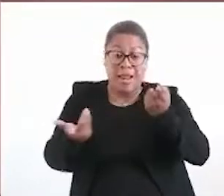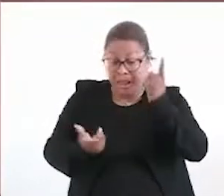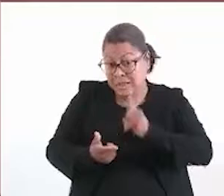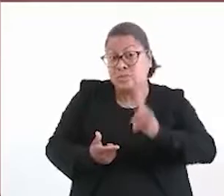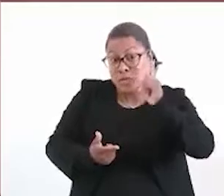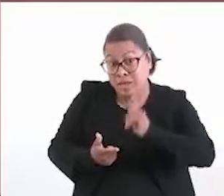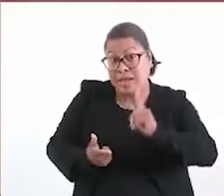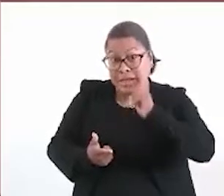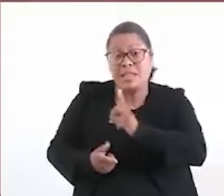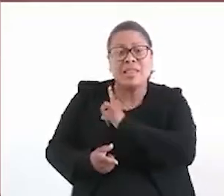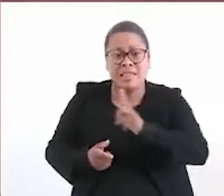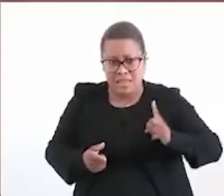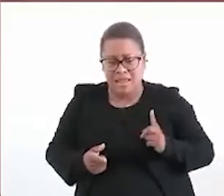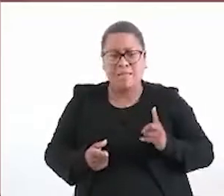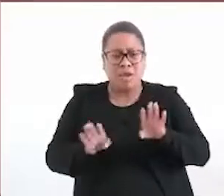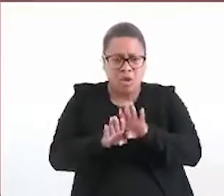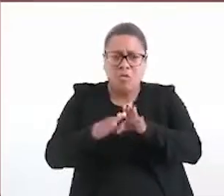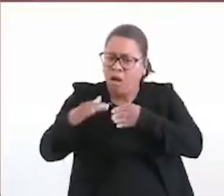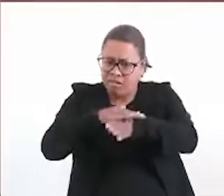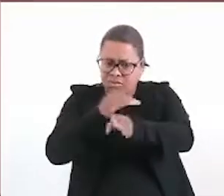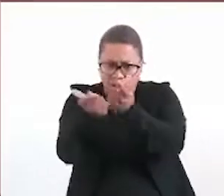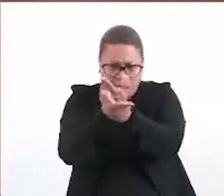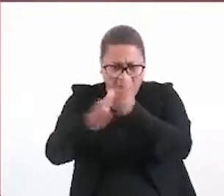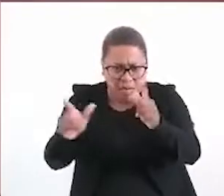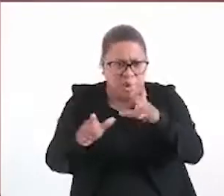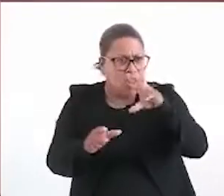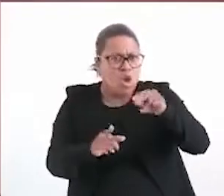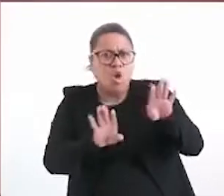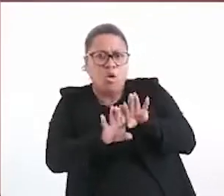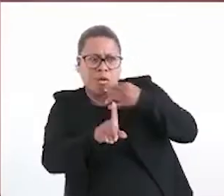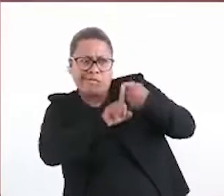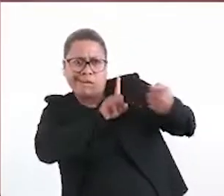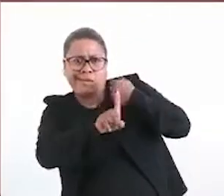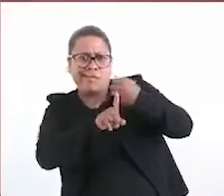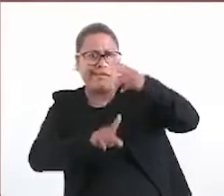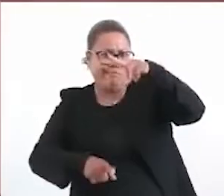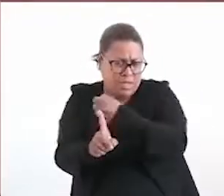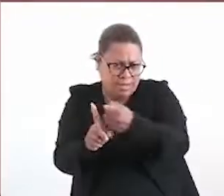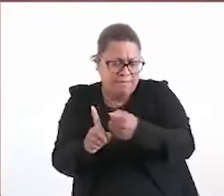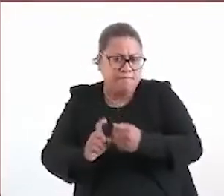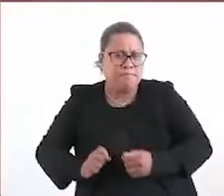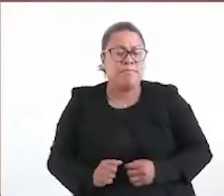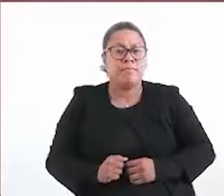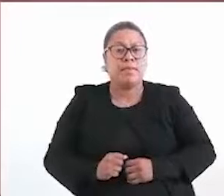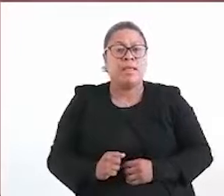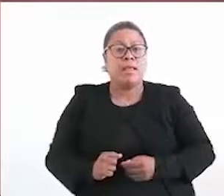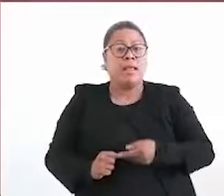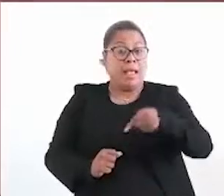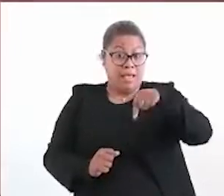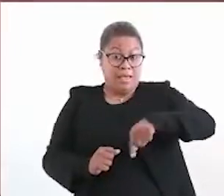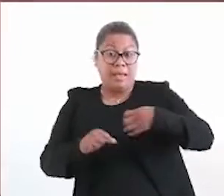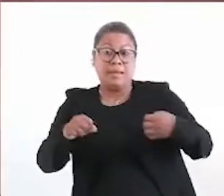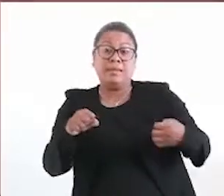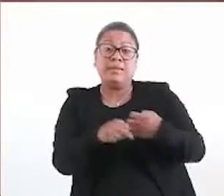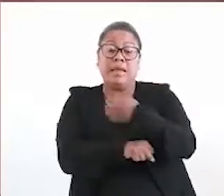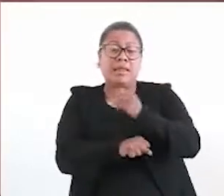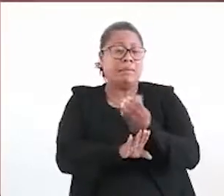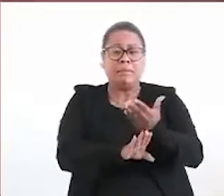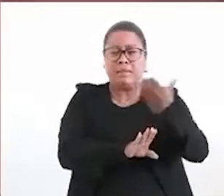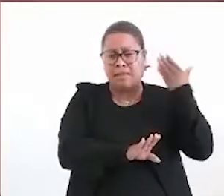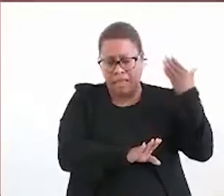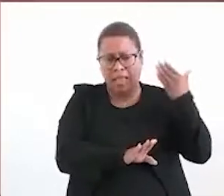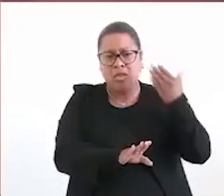que las mujeres accedamos en libertad y sin sufrir ningún tipo de violencia de género. Si bien en nuestro estado durante la